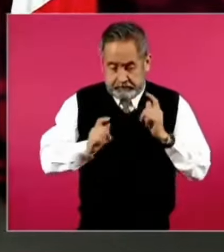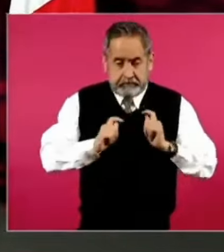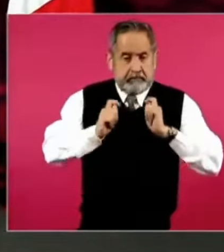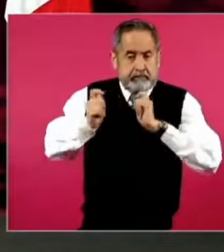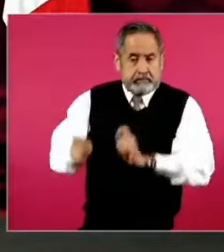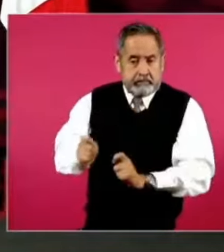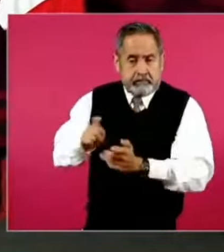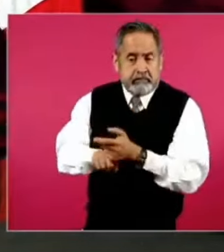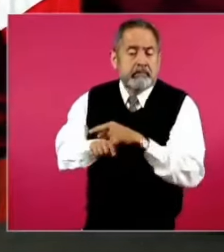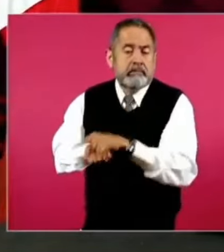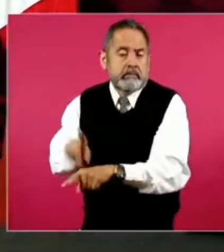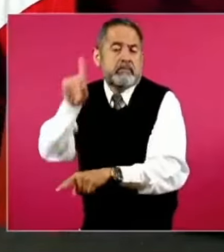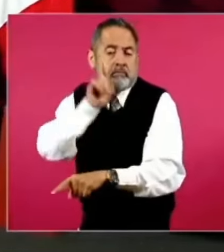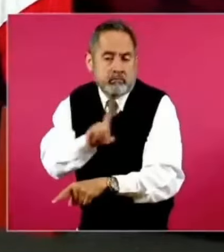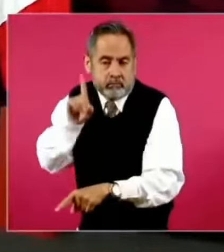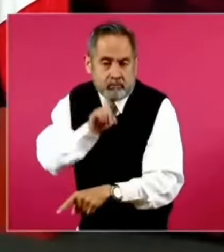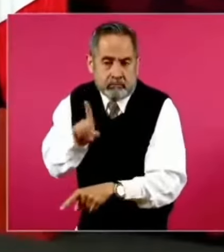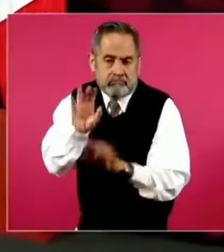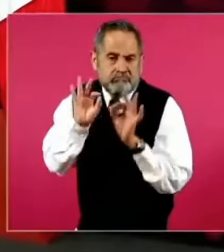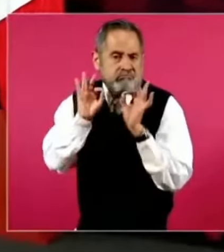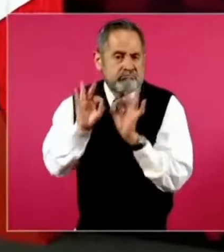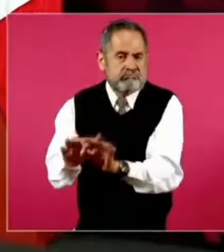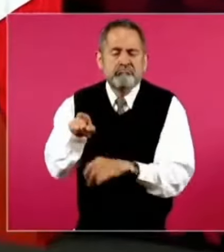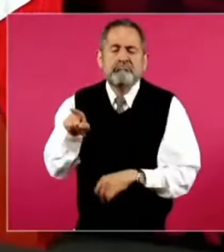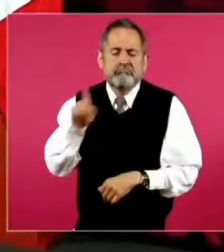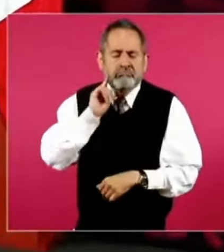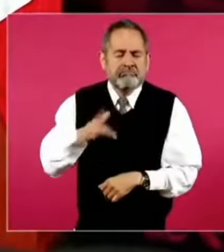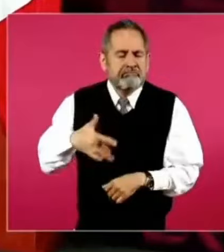mujer muy sensible